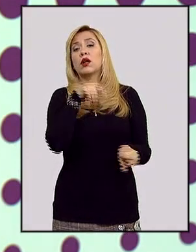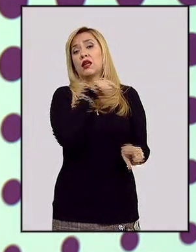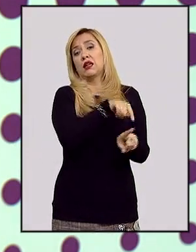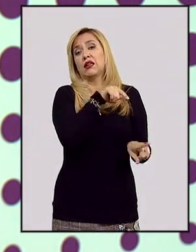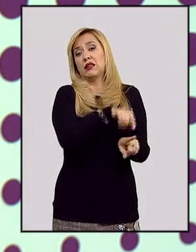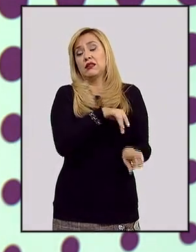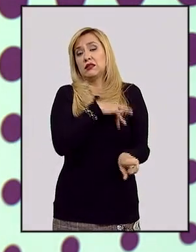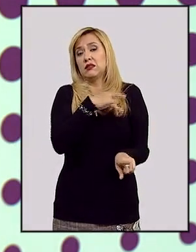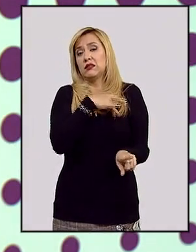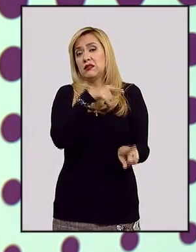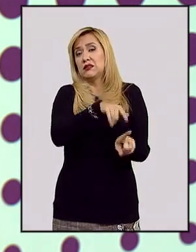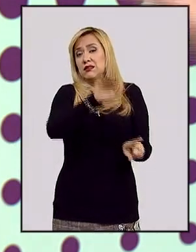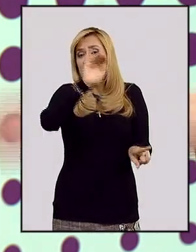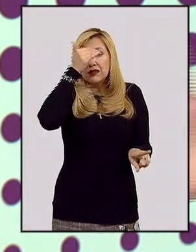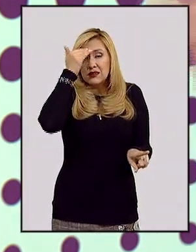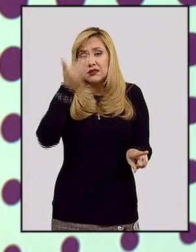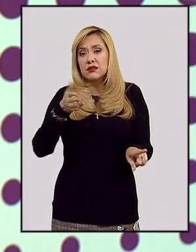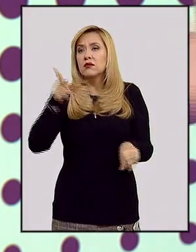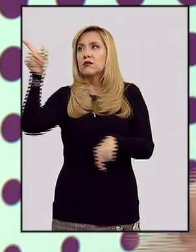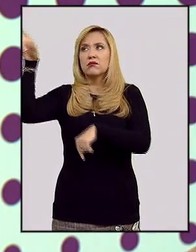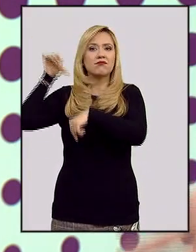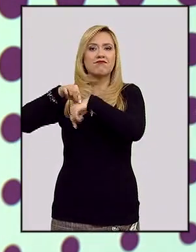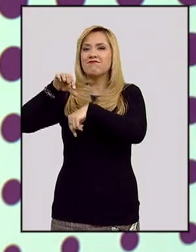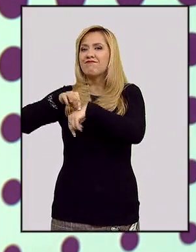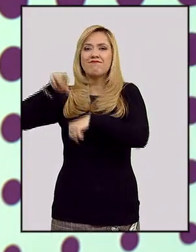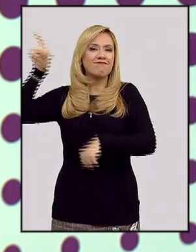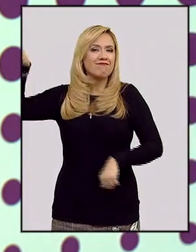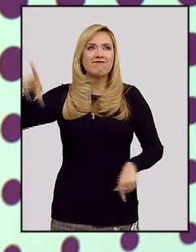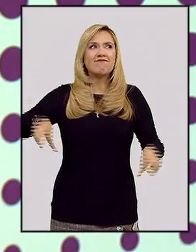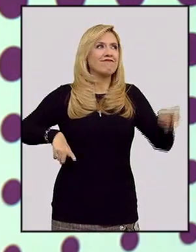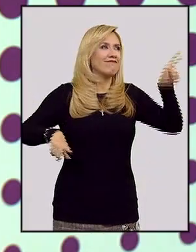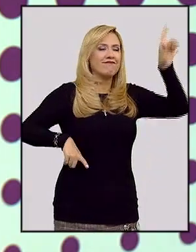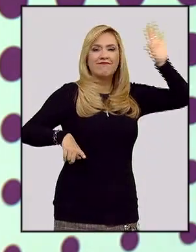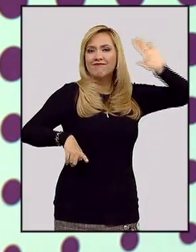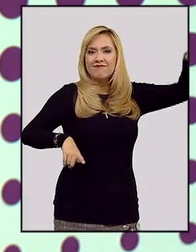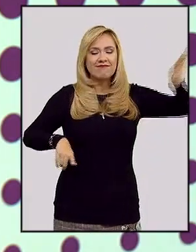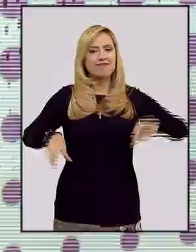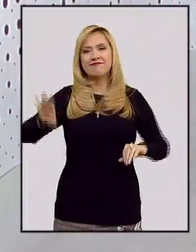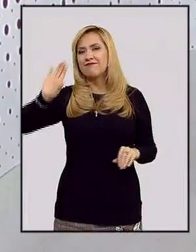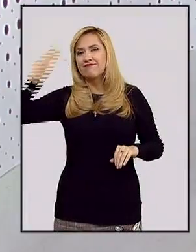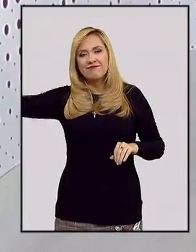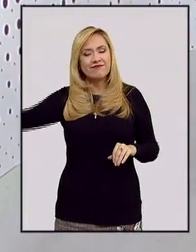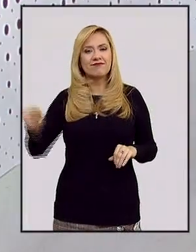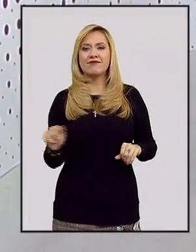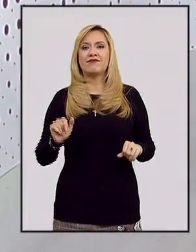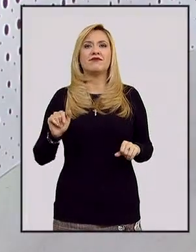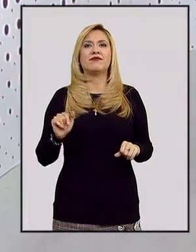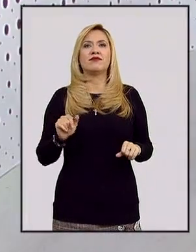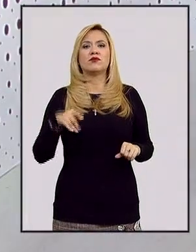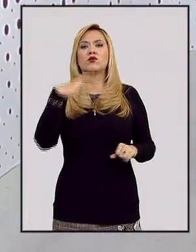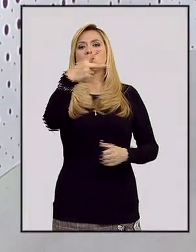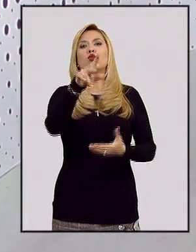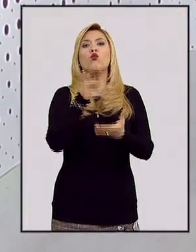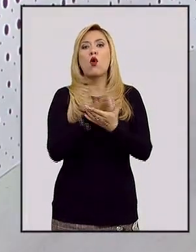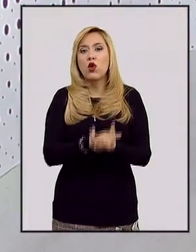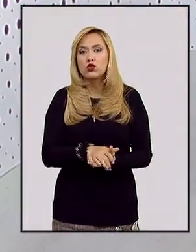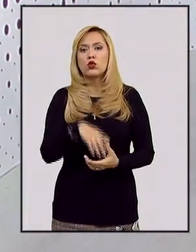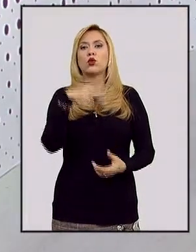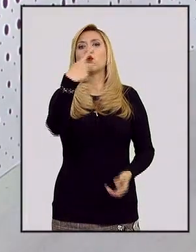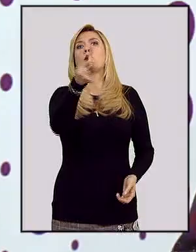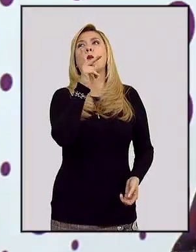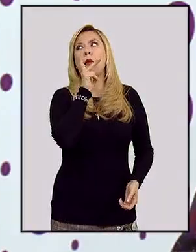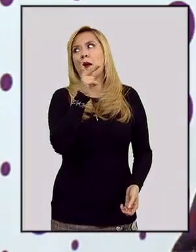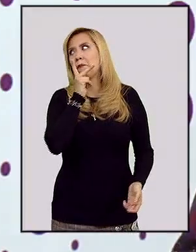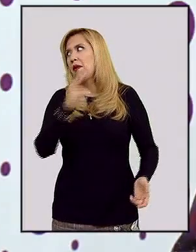ese proceso. Sí. Y no es un médico, no es el Estado, no es tu esposo, no es tu papá